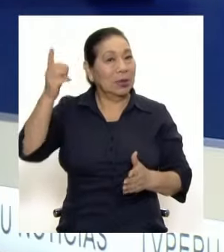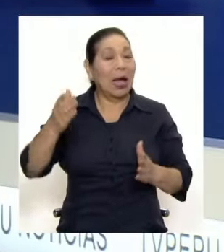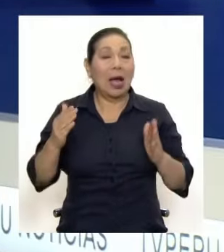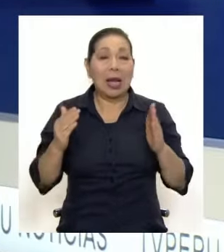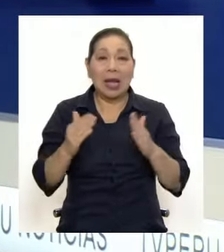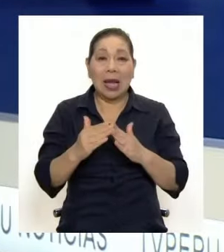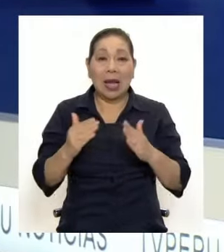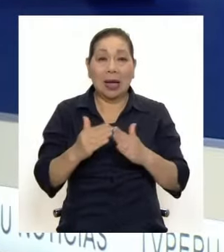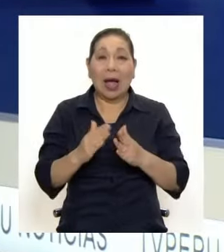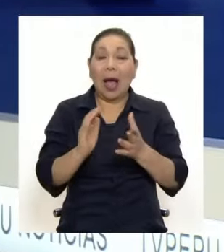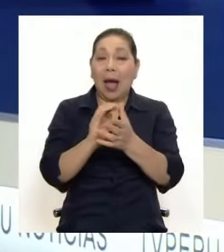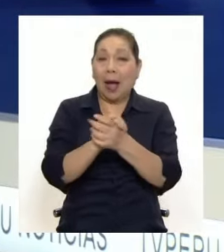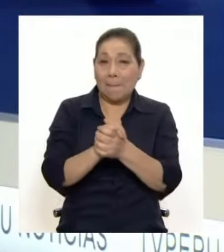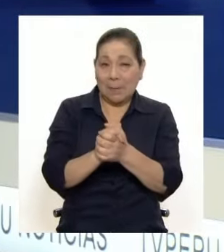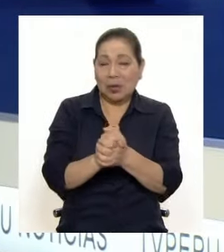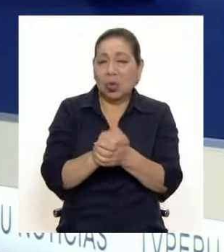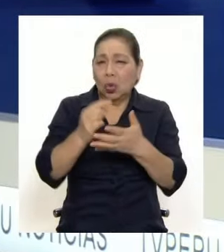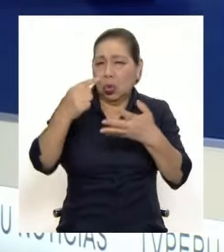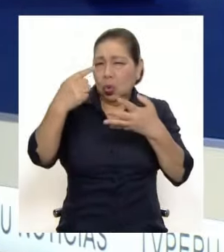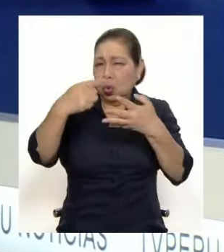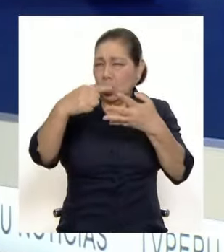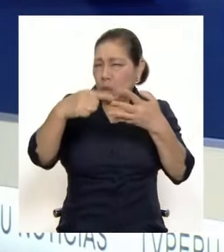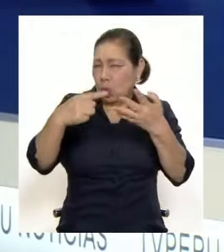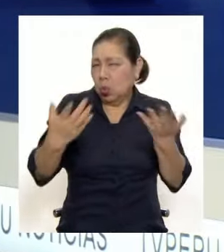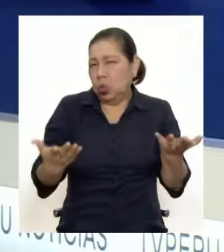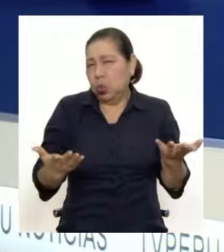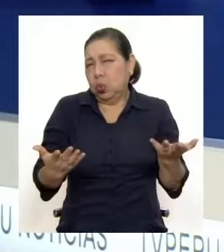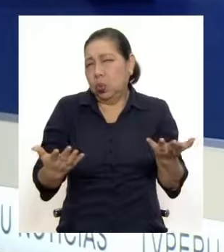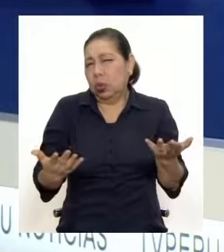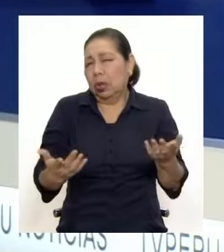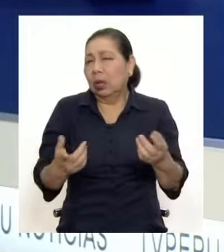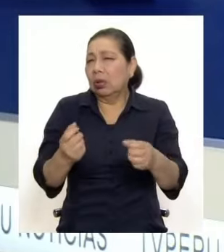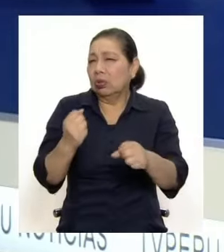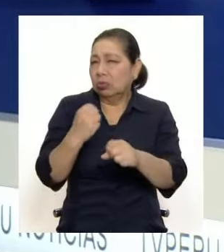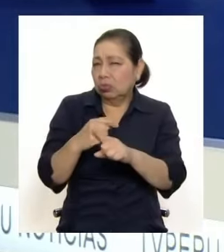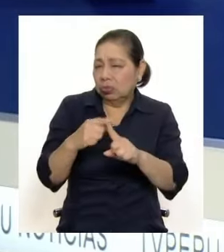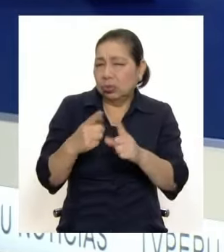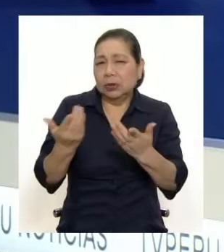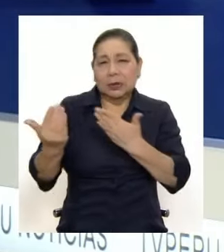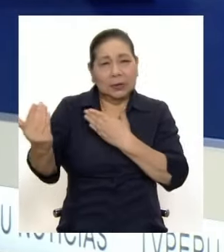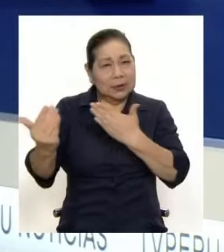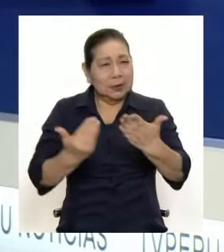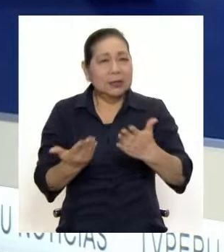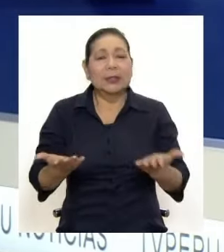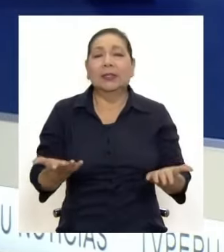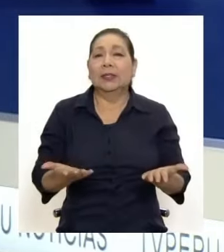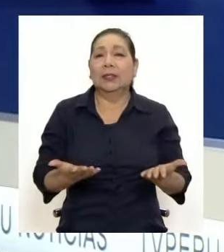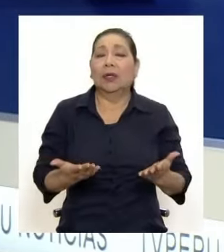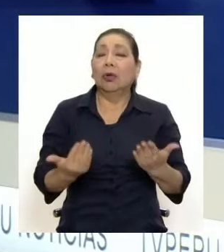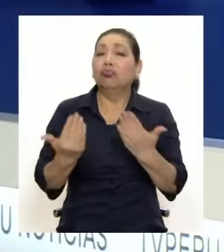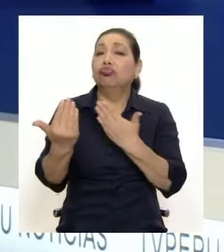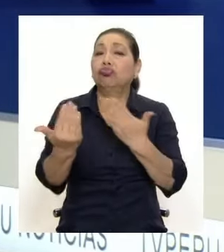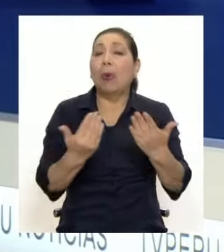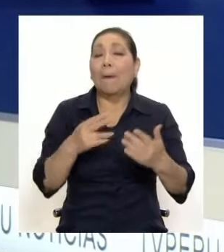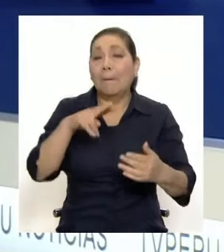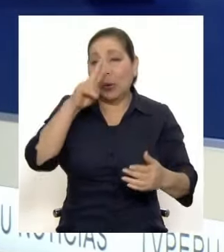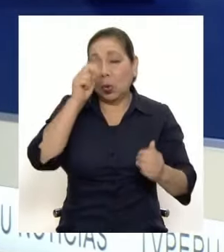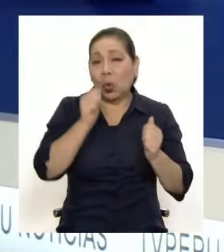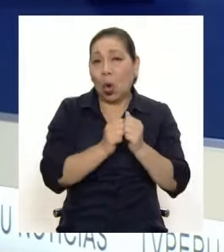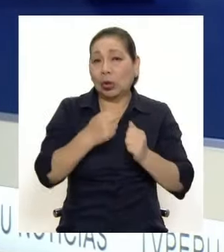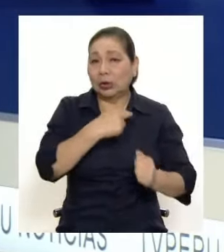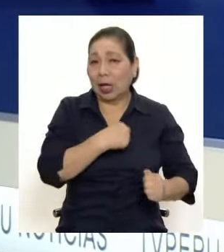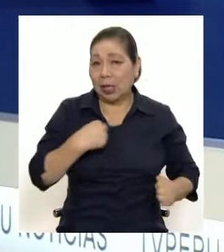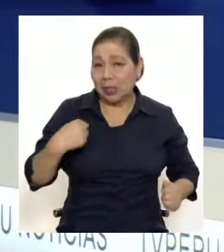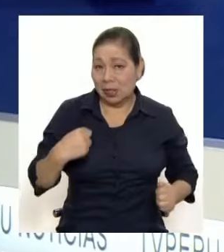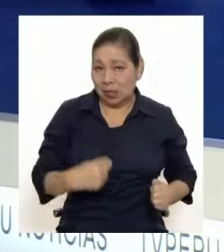casa de la amistad entonces hay hay una serie de de actividades que se dan en el marco de la relación Perú China